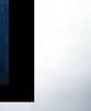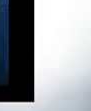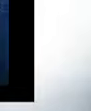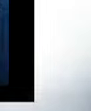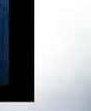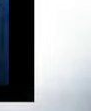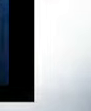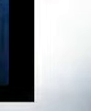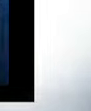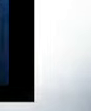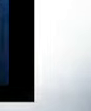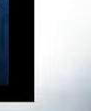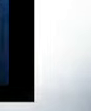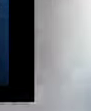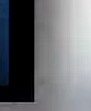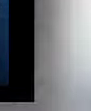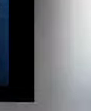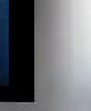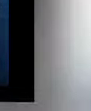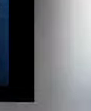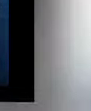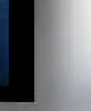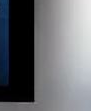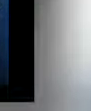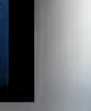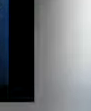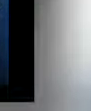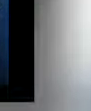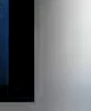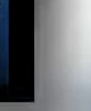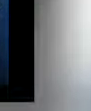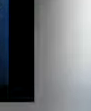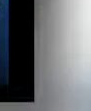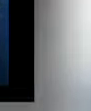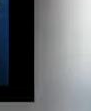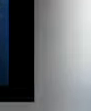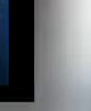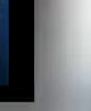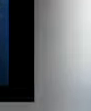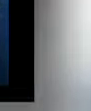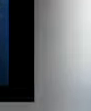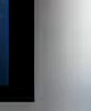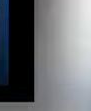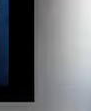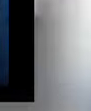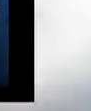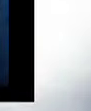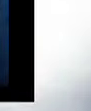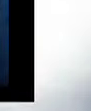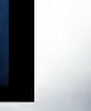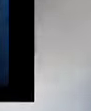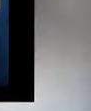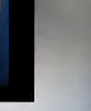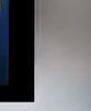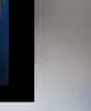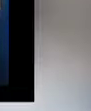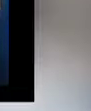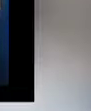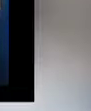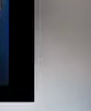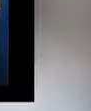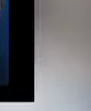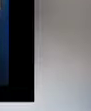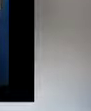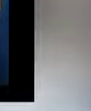de 1953, mientras dormían exhaustos, fueron sorprendidos Fidel, José Suárez